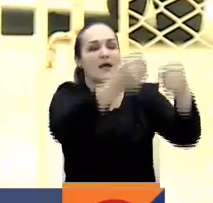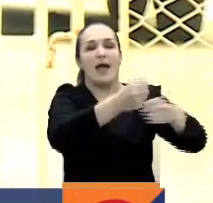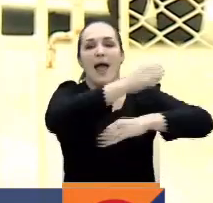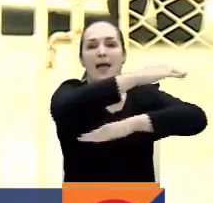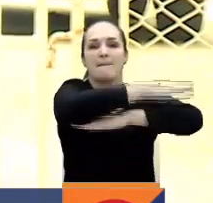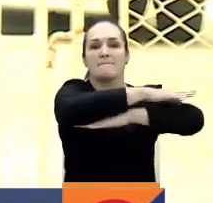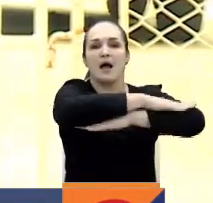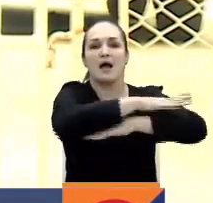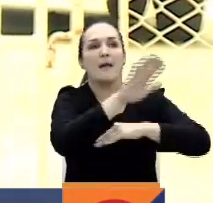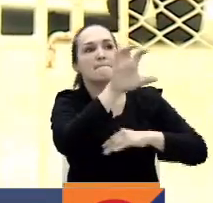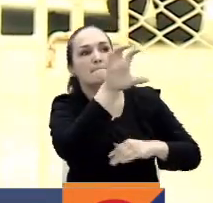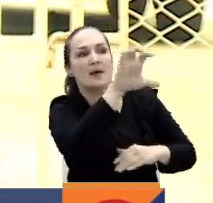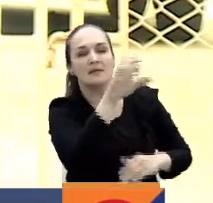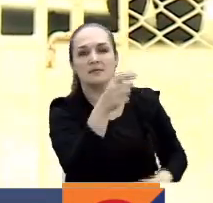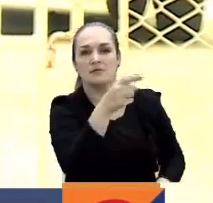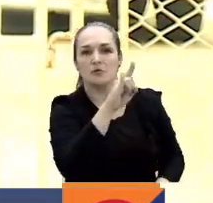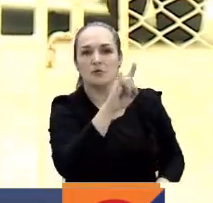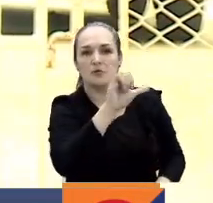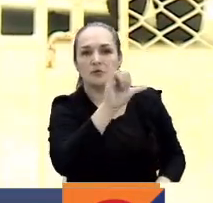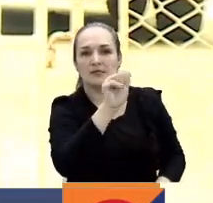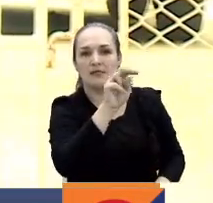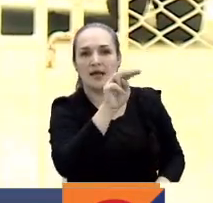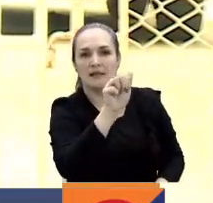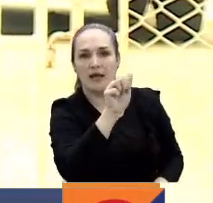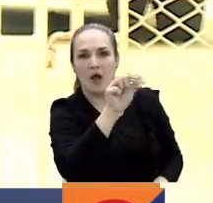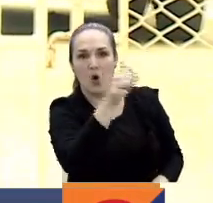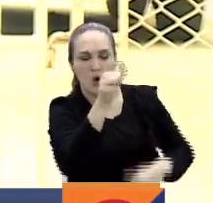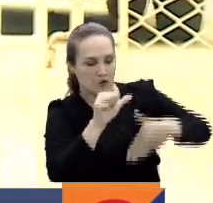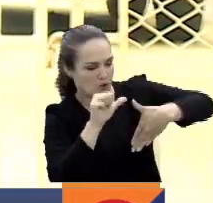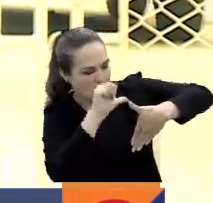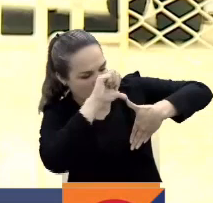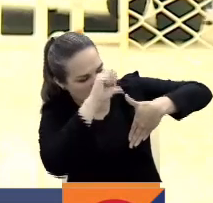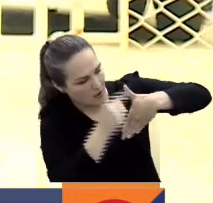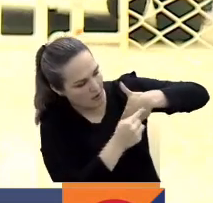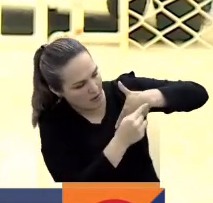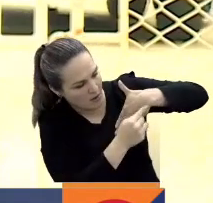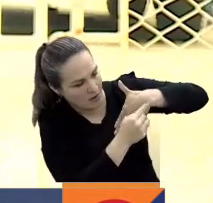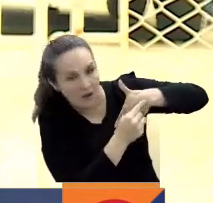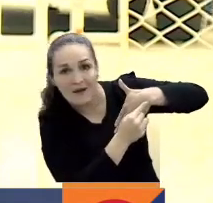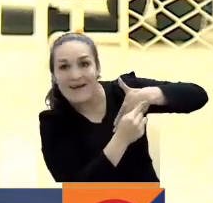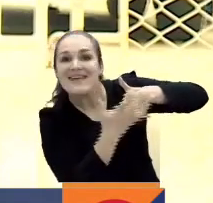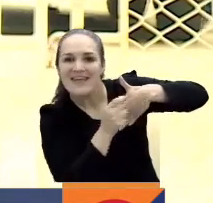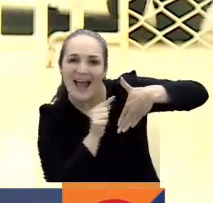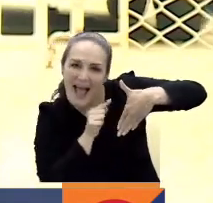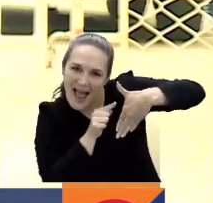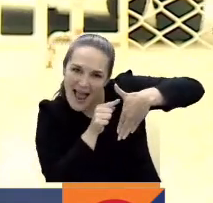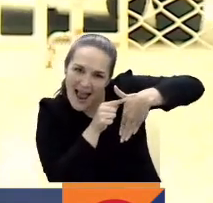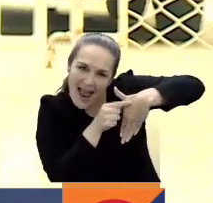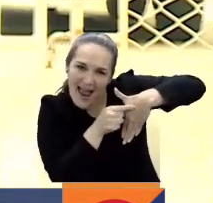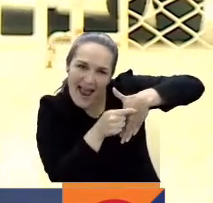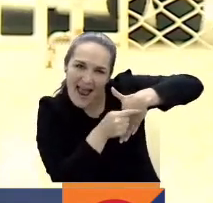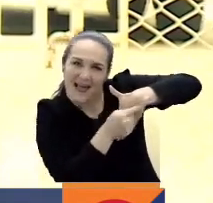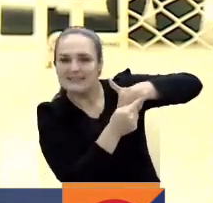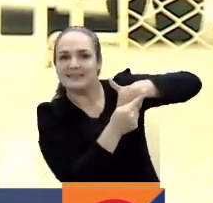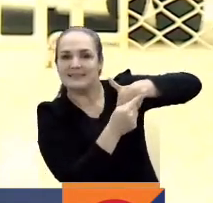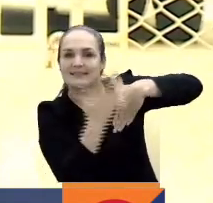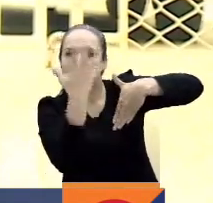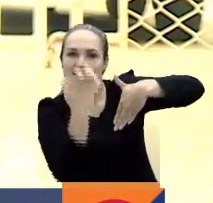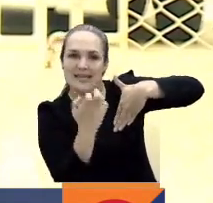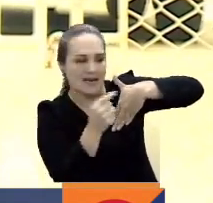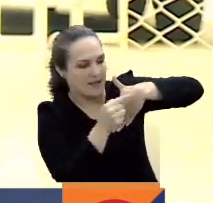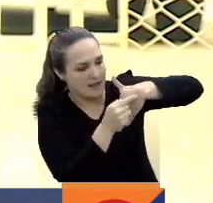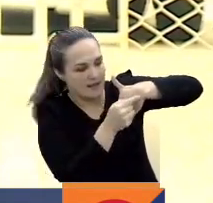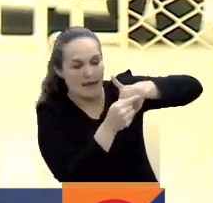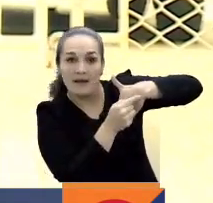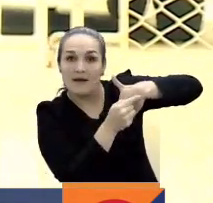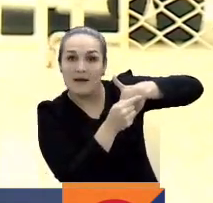La posibilidad de que estos camiones y las personas en general puedan llegar hasta allá, en donde hoy se